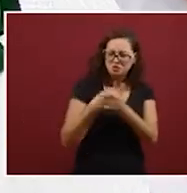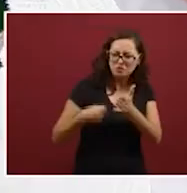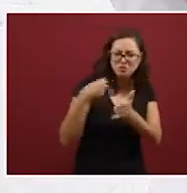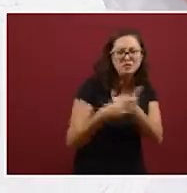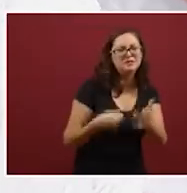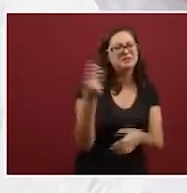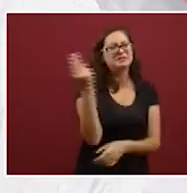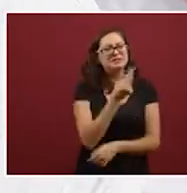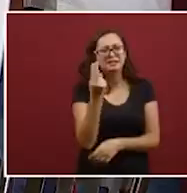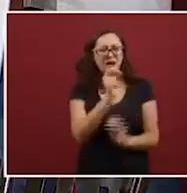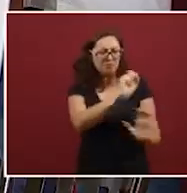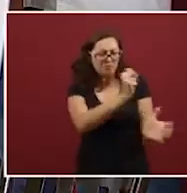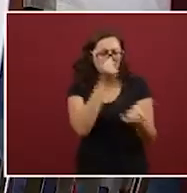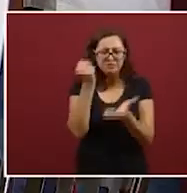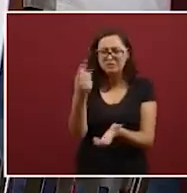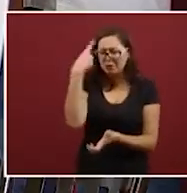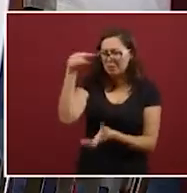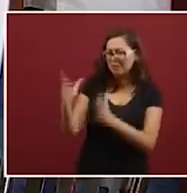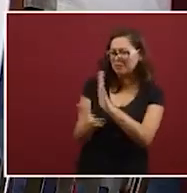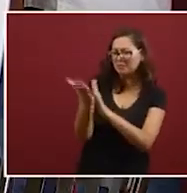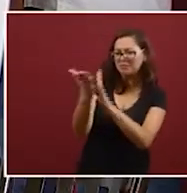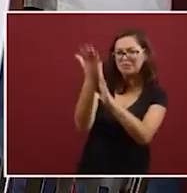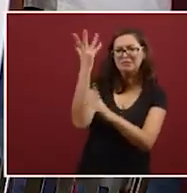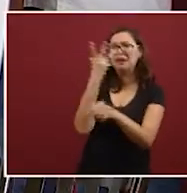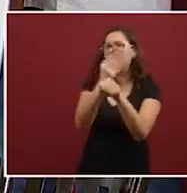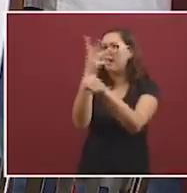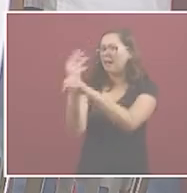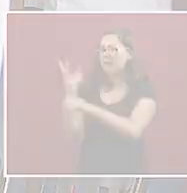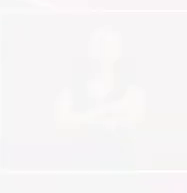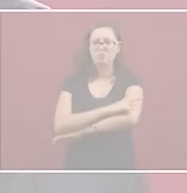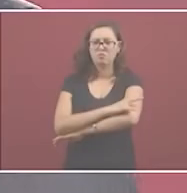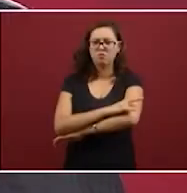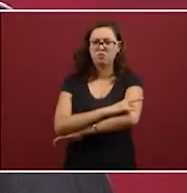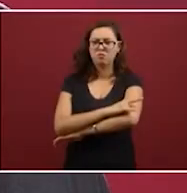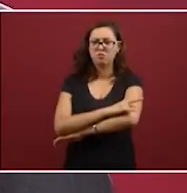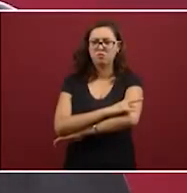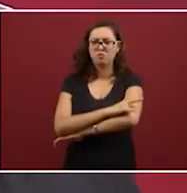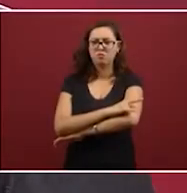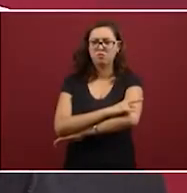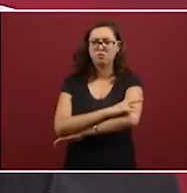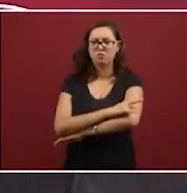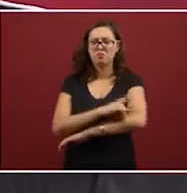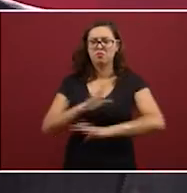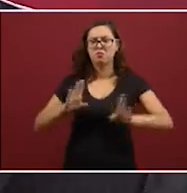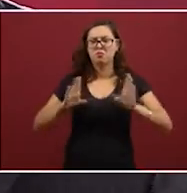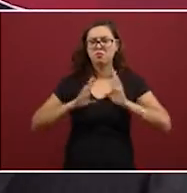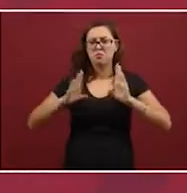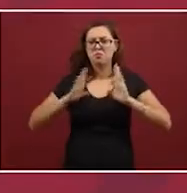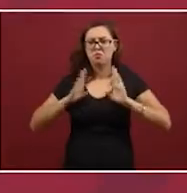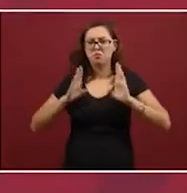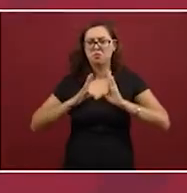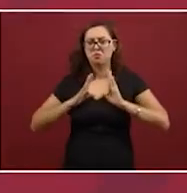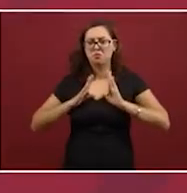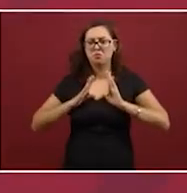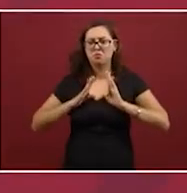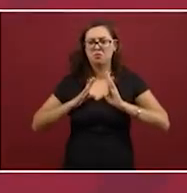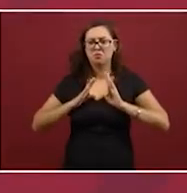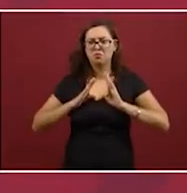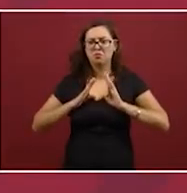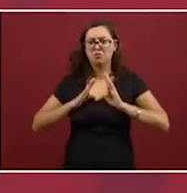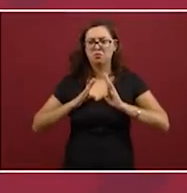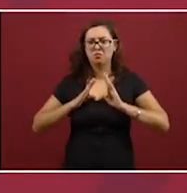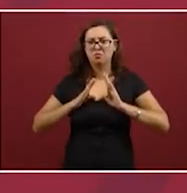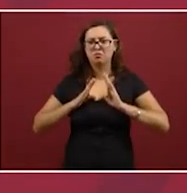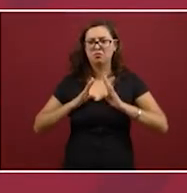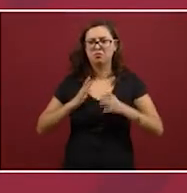nuestro municipio pero el mismo estado está poniendo trabas para no poder trabajar en otro tema el presidente dijo que en el caso del aeropuerto